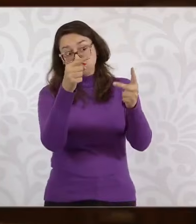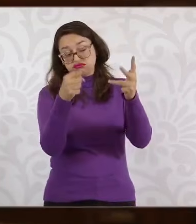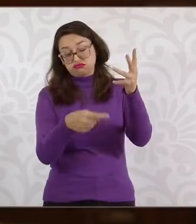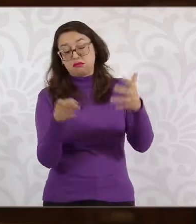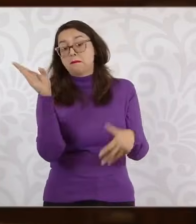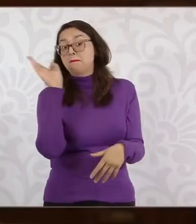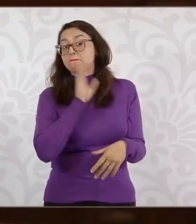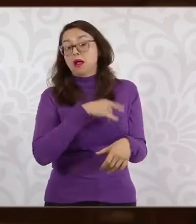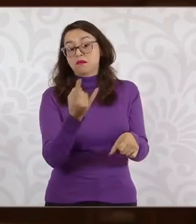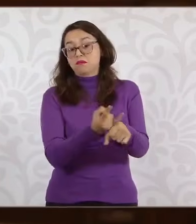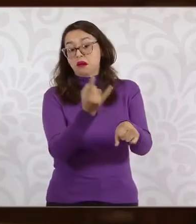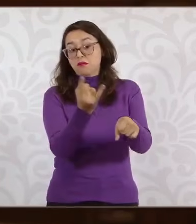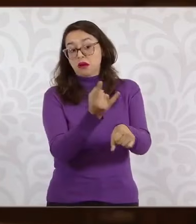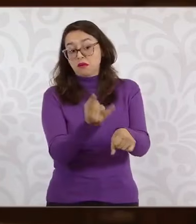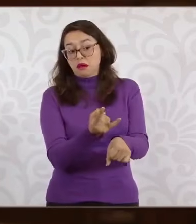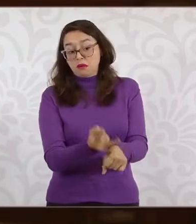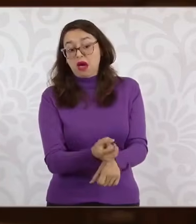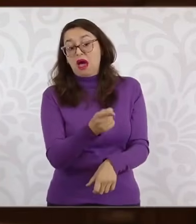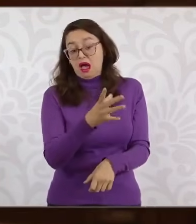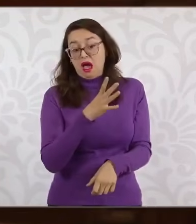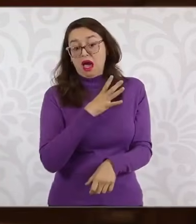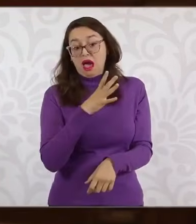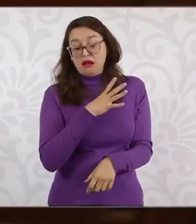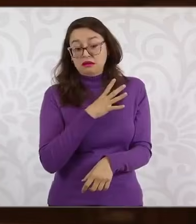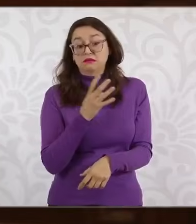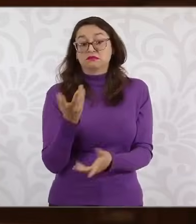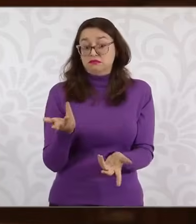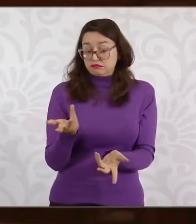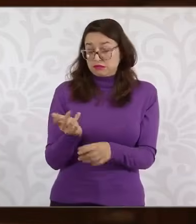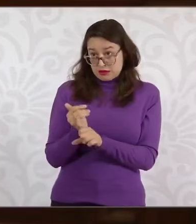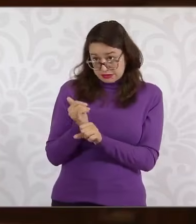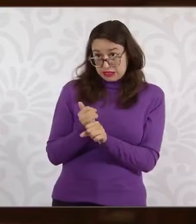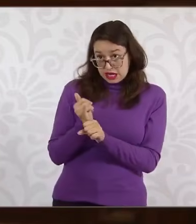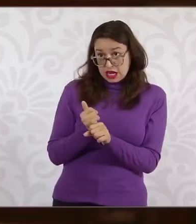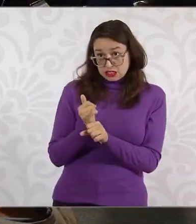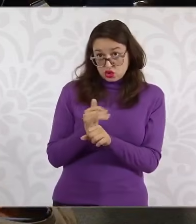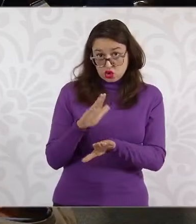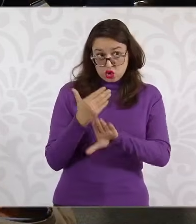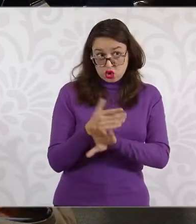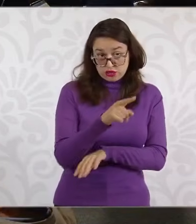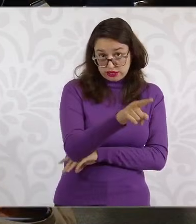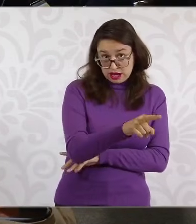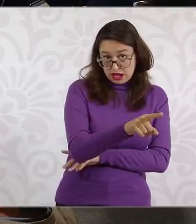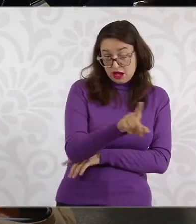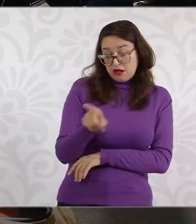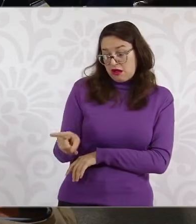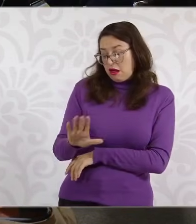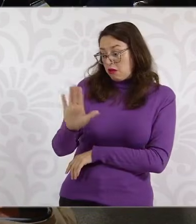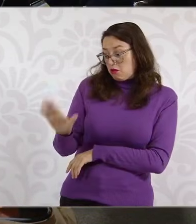esta Fiscalía Estatal, en esta Procuraduría Estatal, y quisiera saber si hay investigaciones al respecto, qué de las declaraciones que